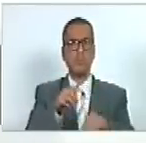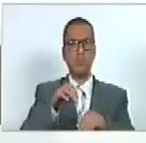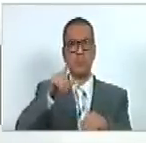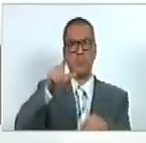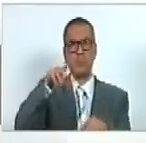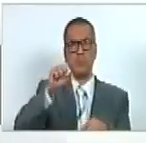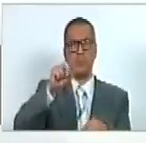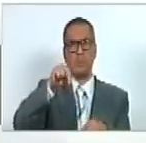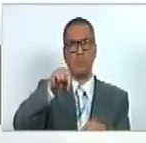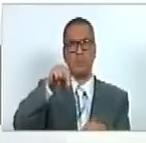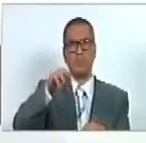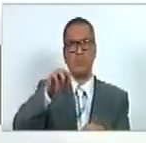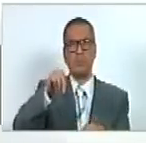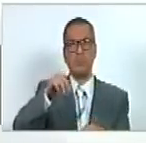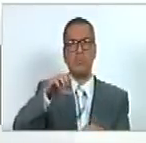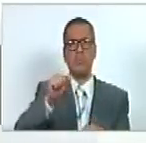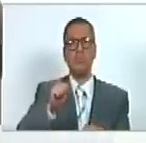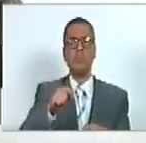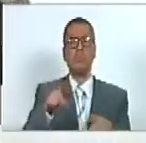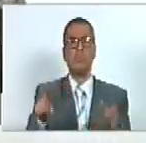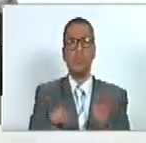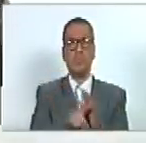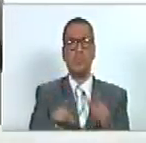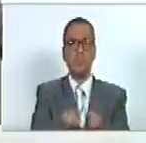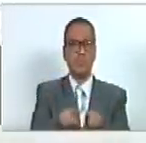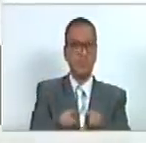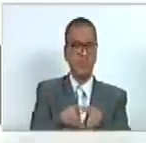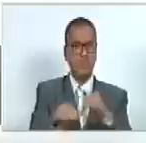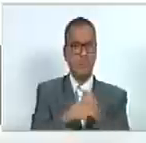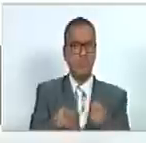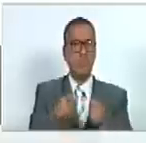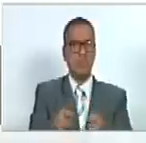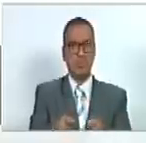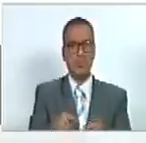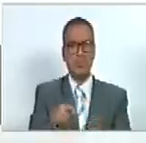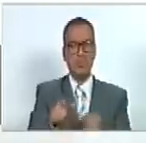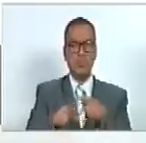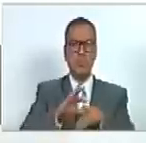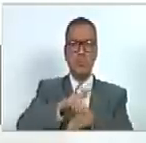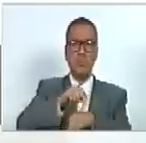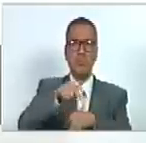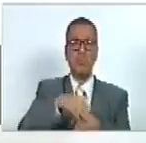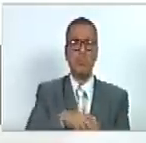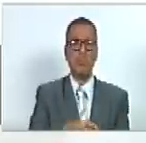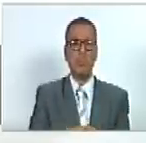Ledezma. Igual con el malbañado. Es más, inventó delitos.